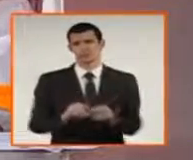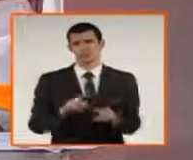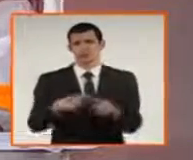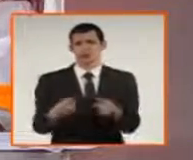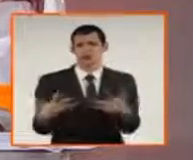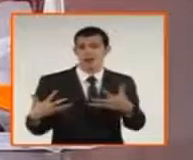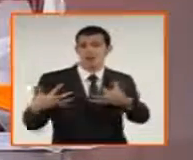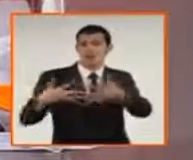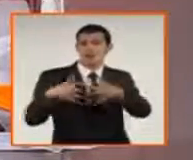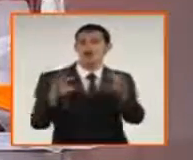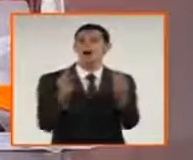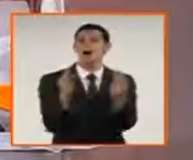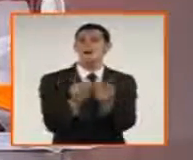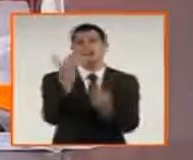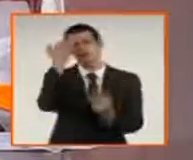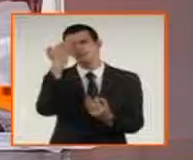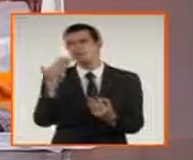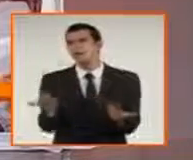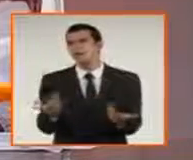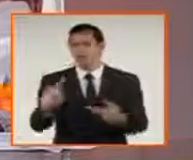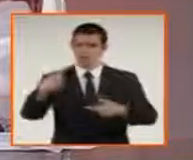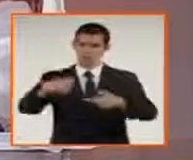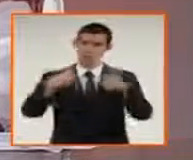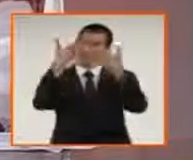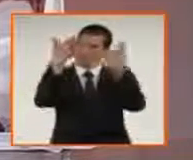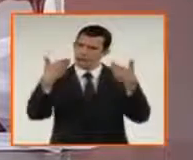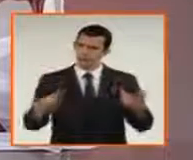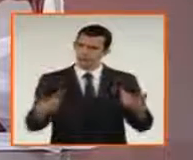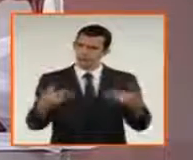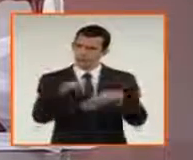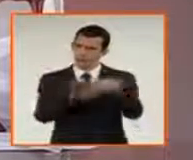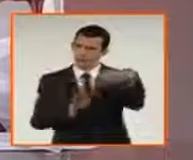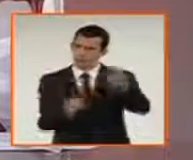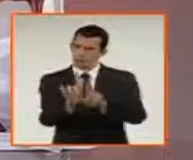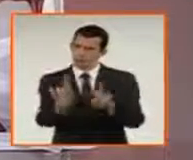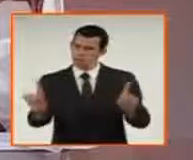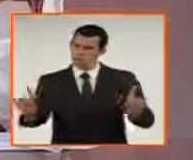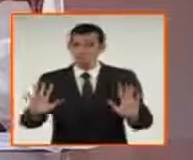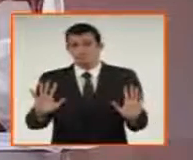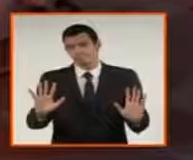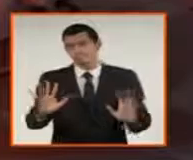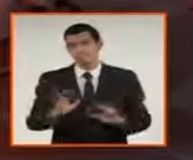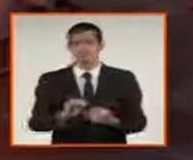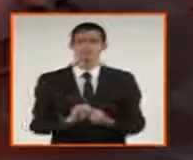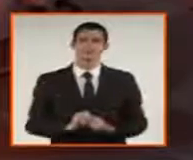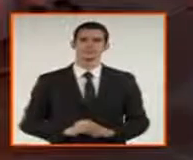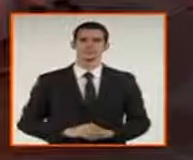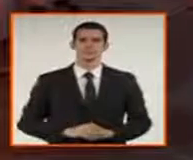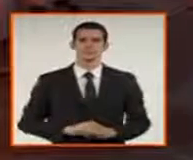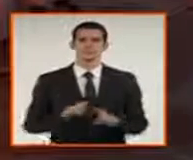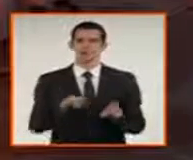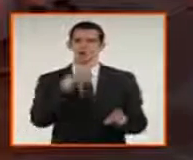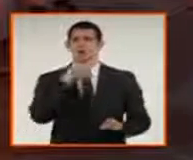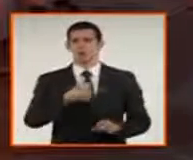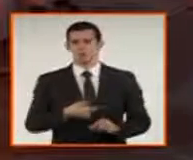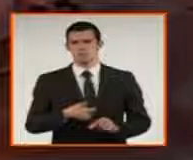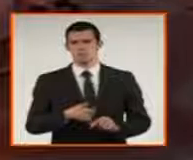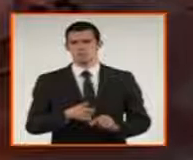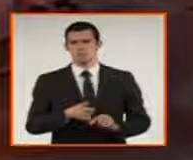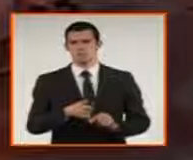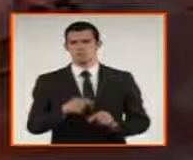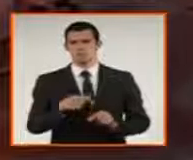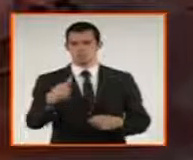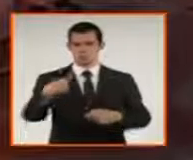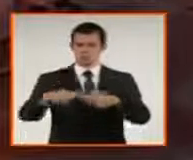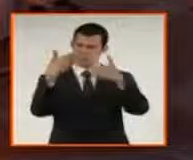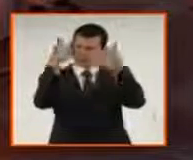sin pero embargo, no es una relación de parentesco. Sin embargo, aquí sí tiene efecto el alimento y el parentesco porque aparecen los